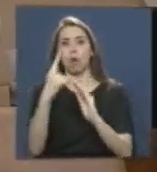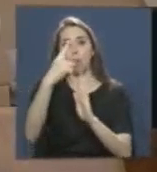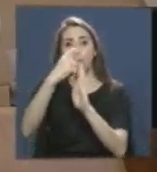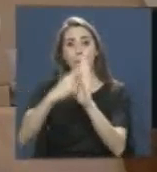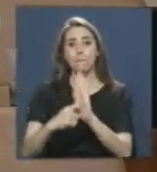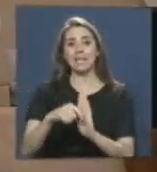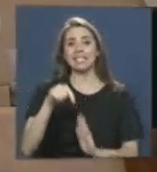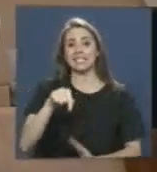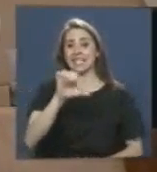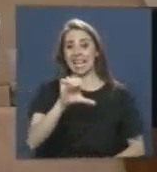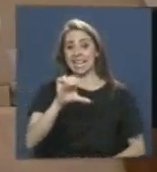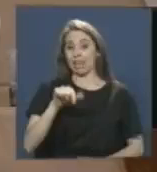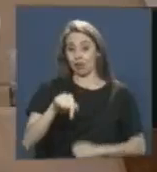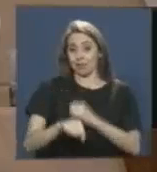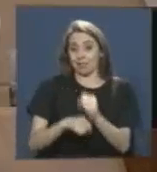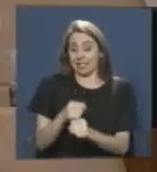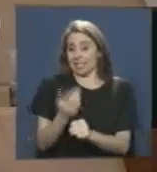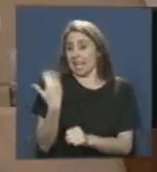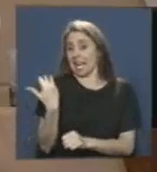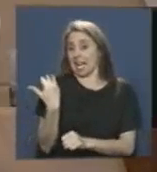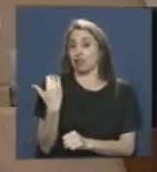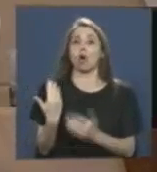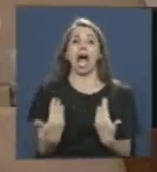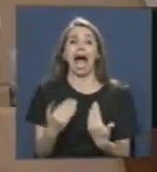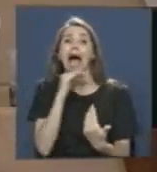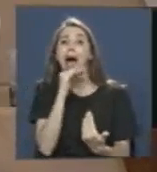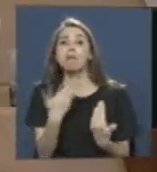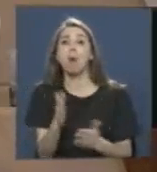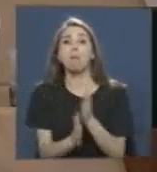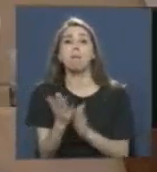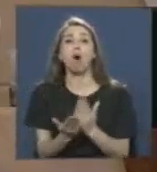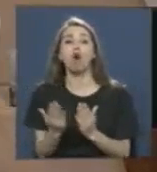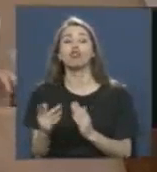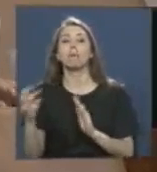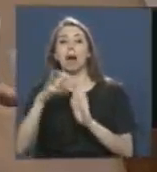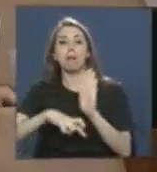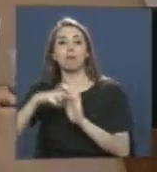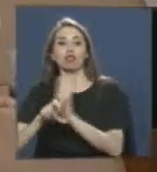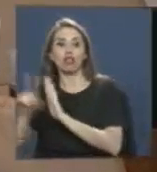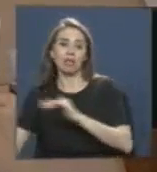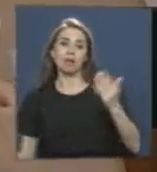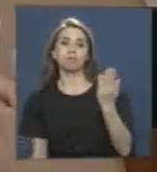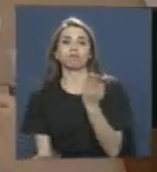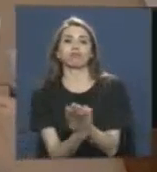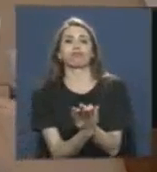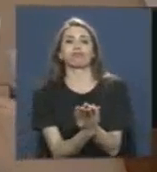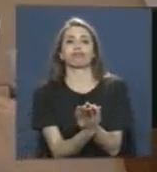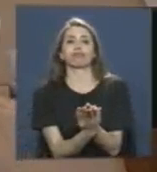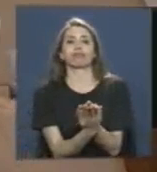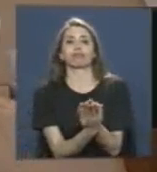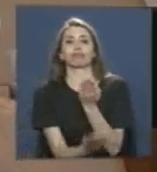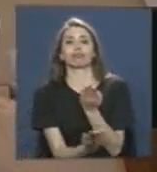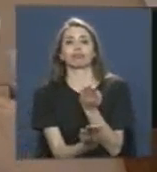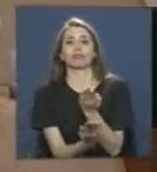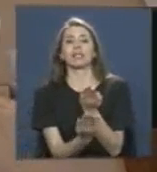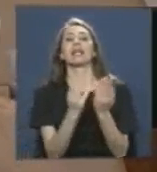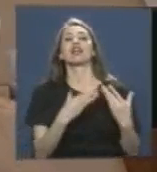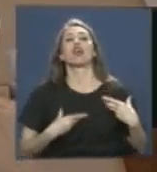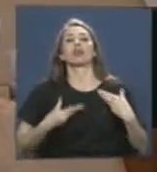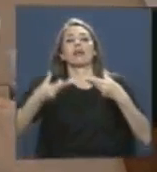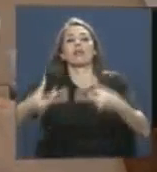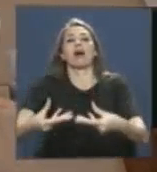enero de este año, y con el apuro de sacarlo pronto para buscar integrarlo a toda costa y caprichosamente dentro del legado de